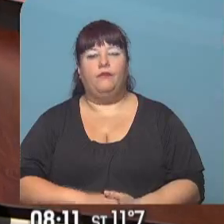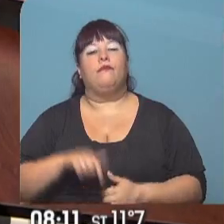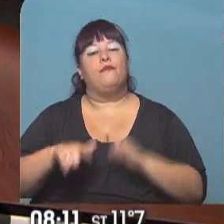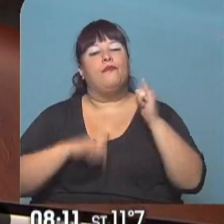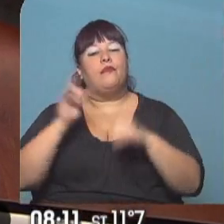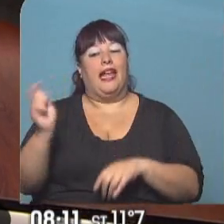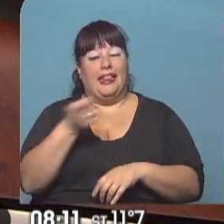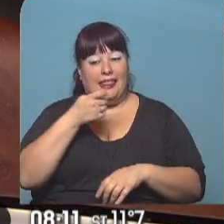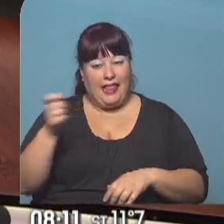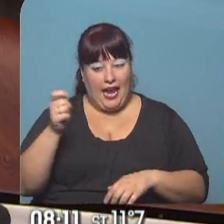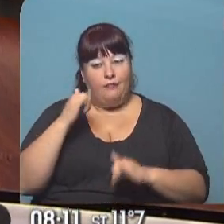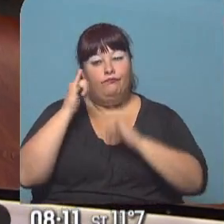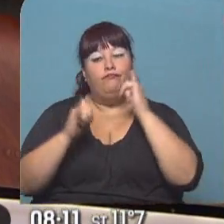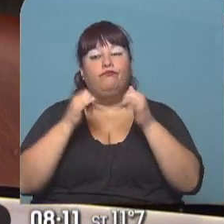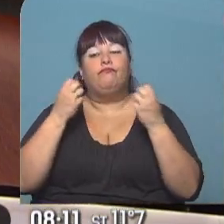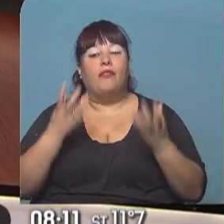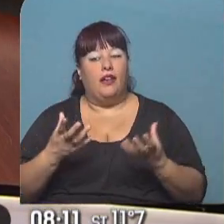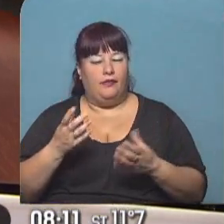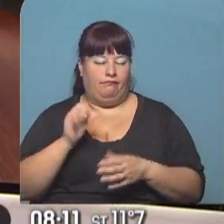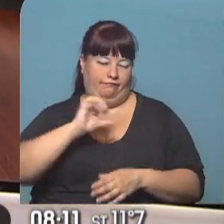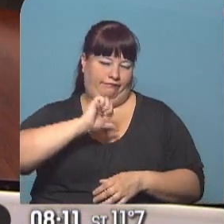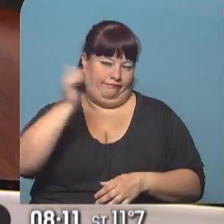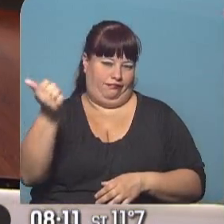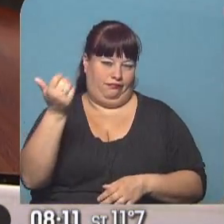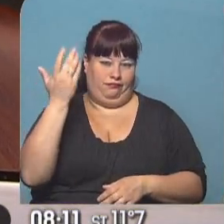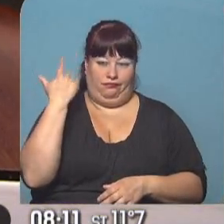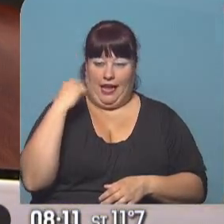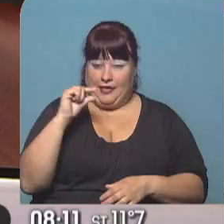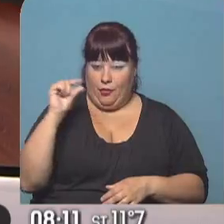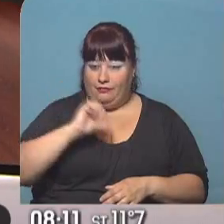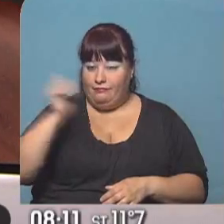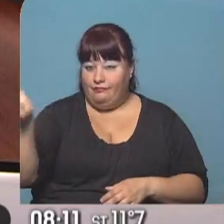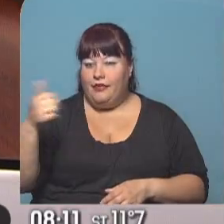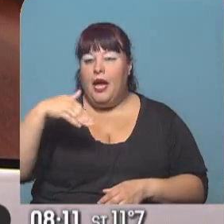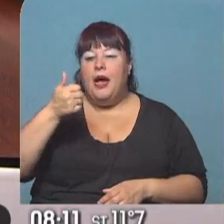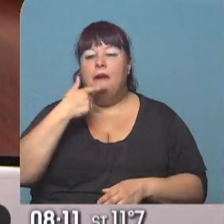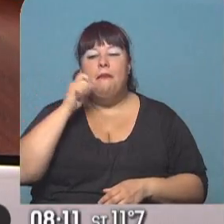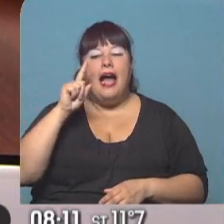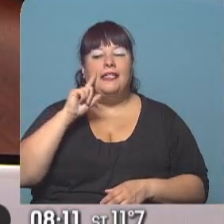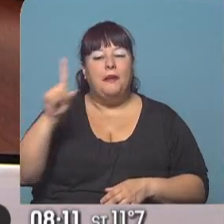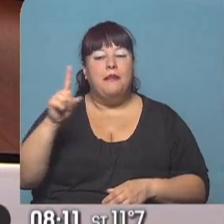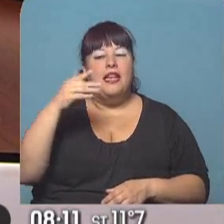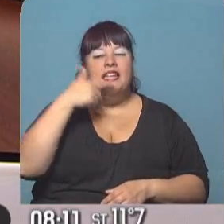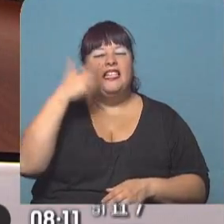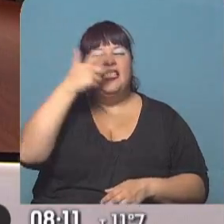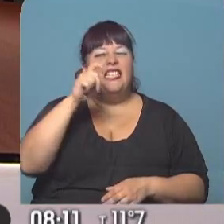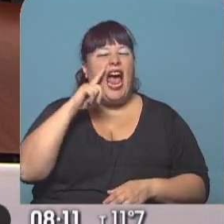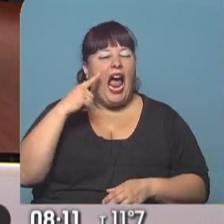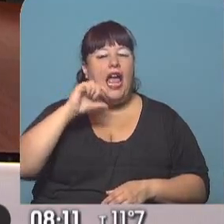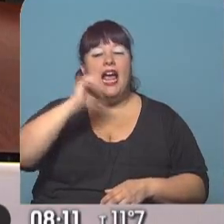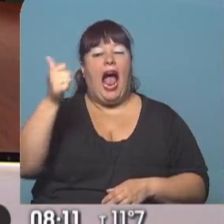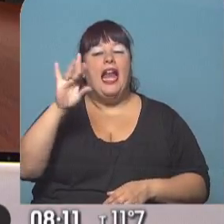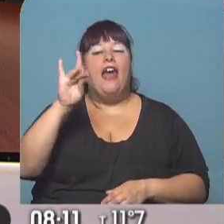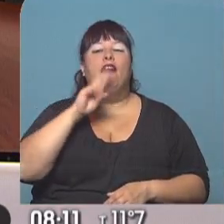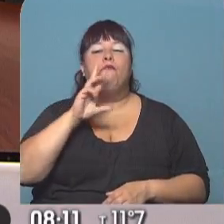Tiempo del té para reflejar la gran victoria. Acaba de suceder Master 1000 de Shanghái. Triunfo de Juan Martín